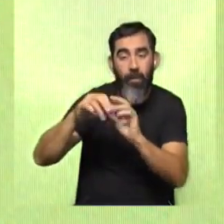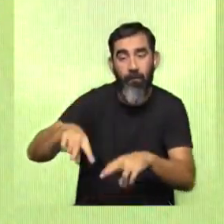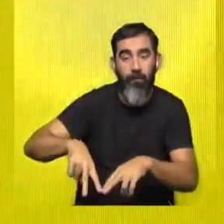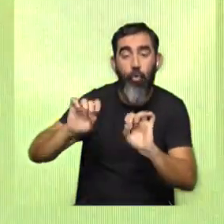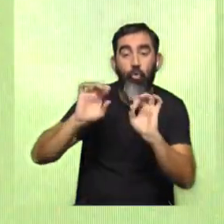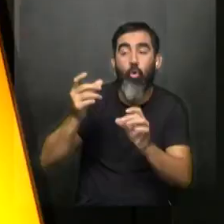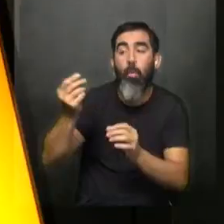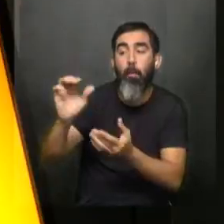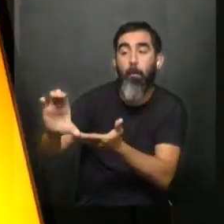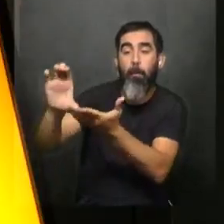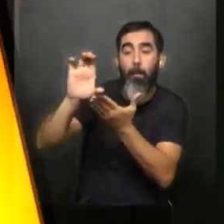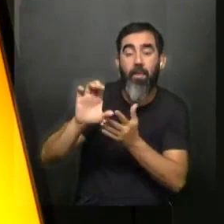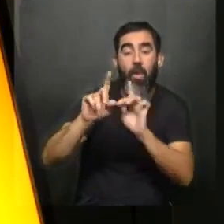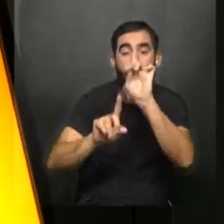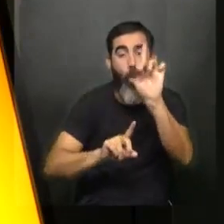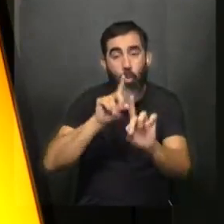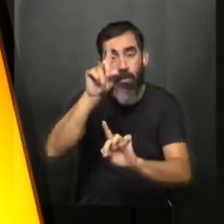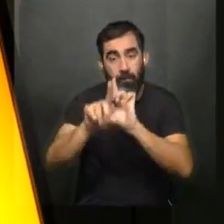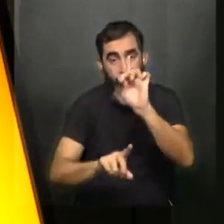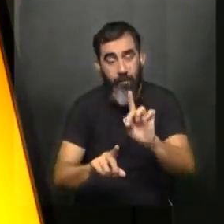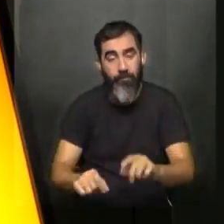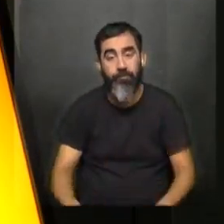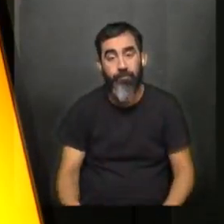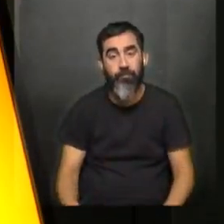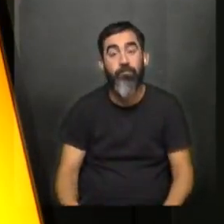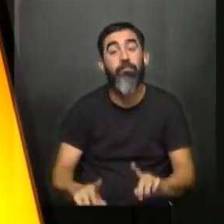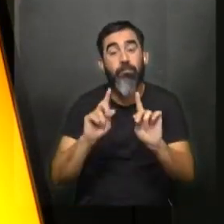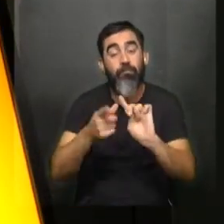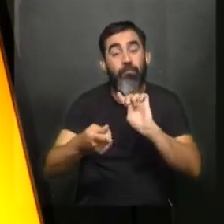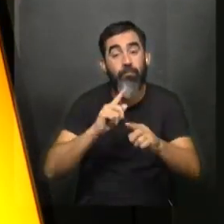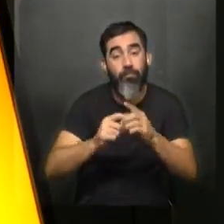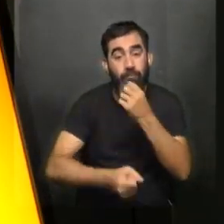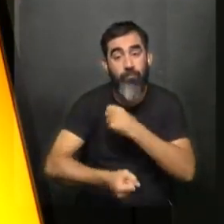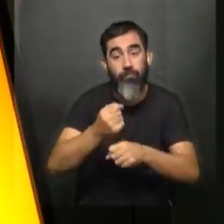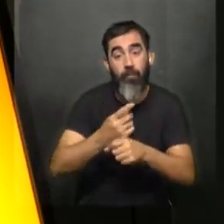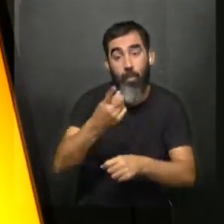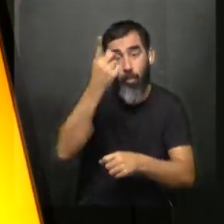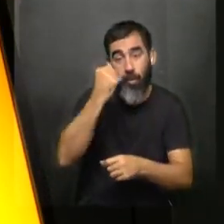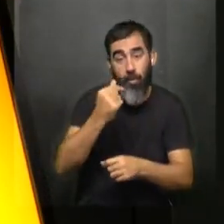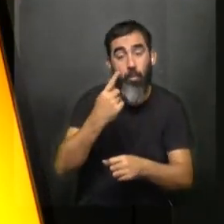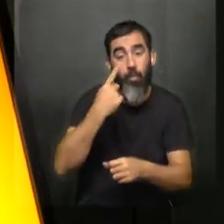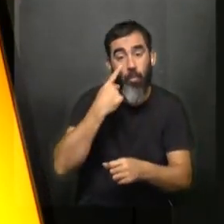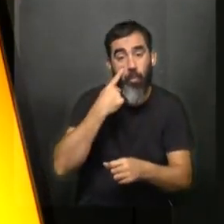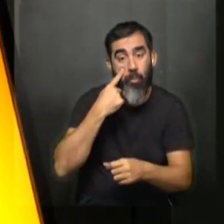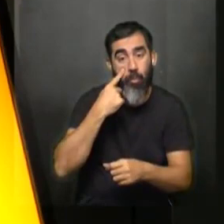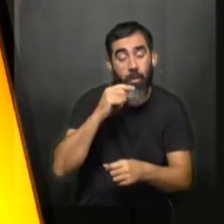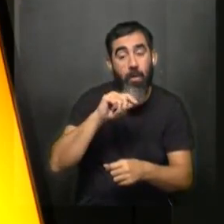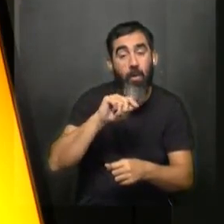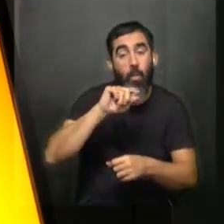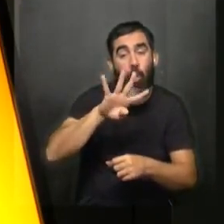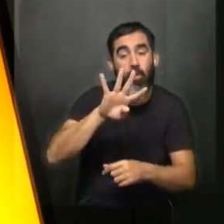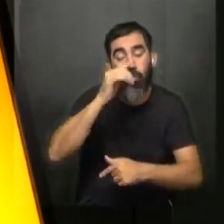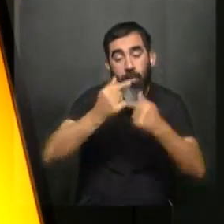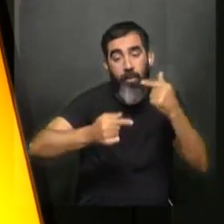solo de la UDELAR. Claro, pero también, bueno, ellos tuvieron un convenio el año pasado con MEVIR para probar 4 tipos distintos